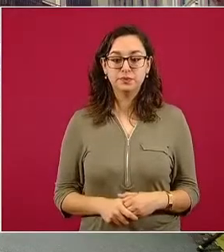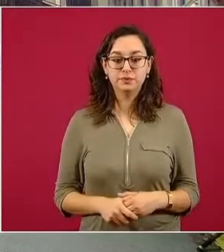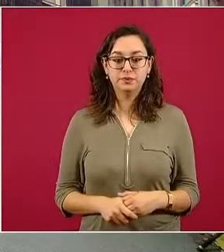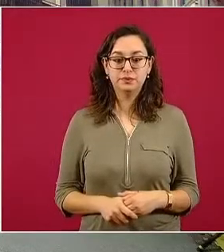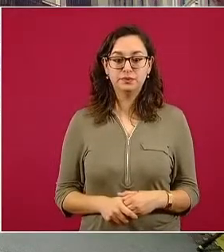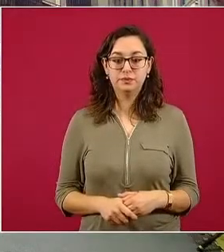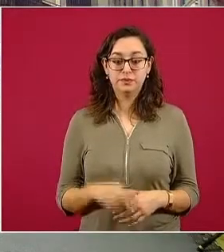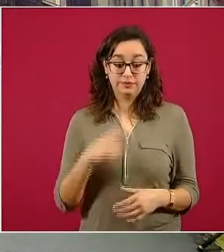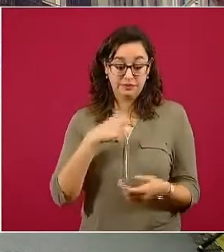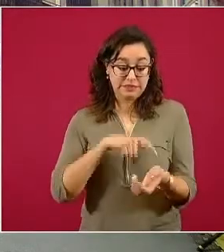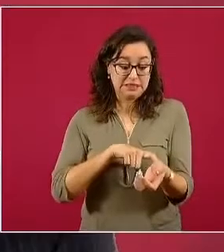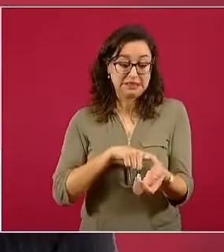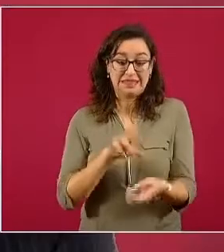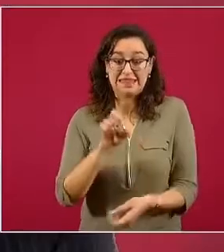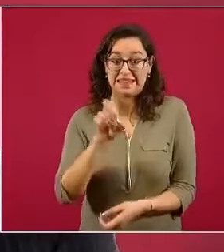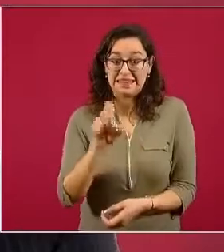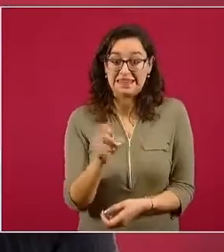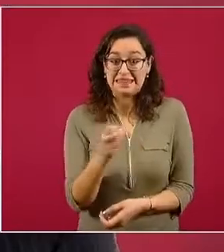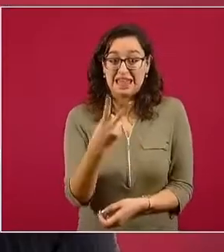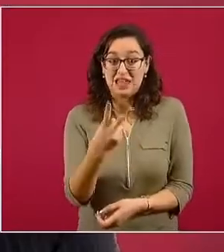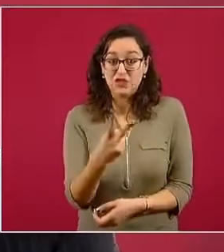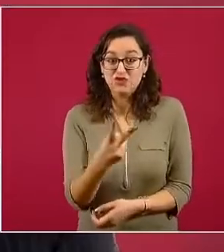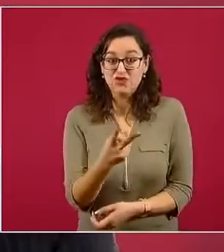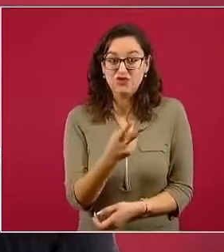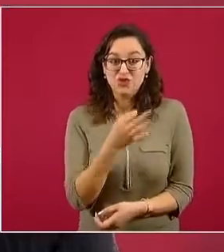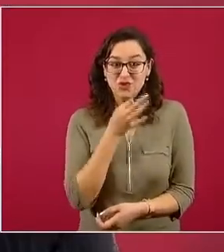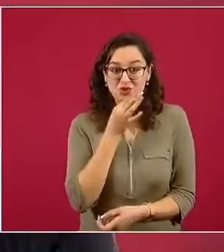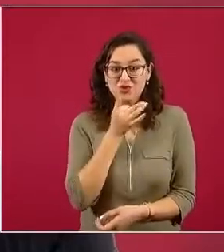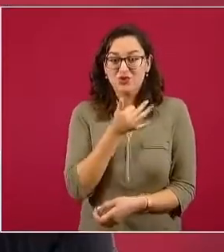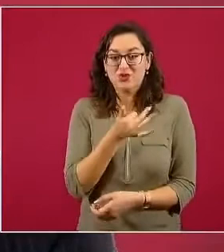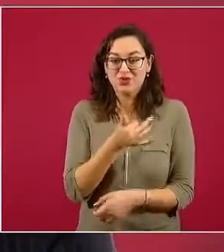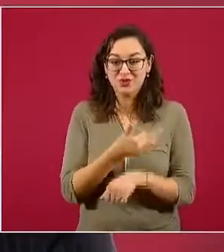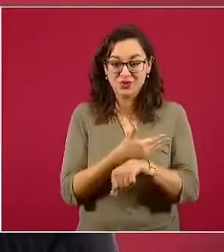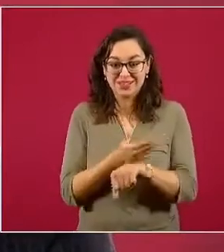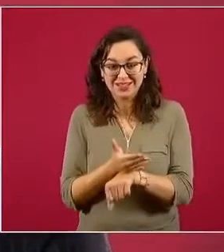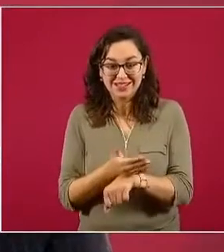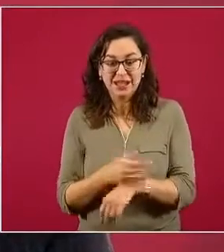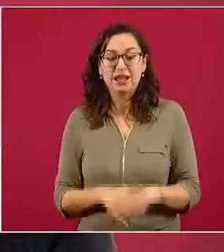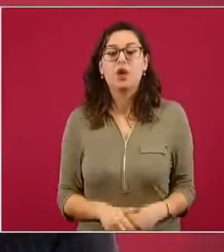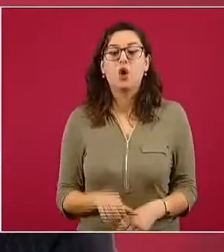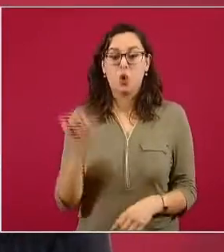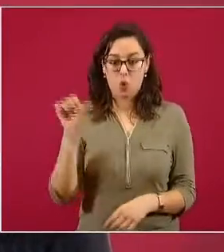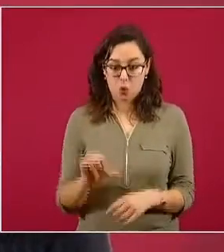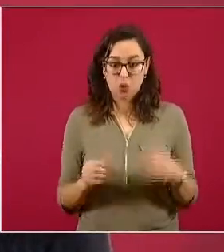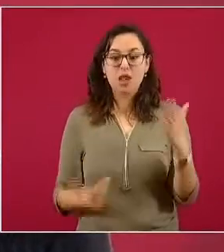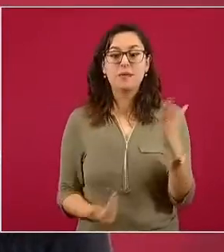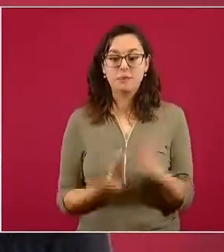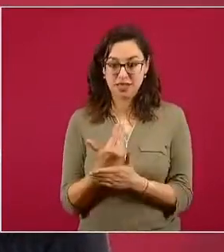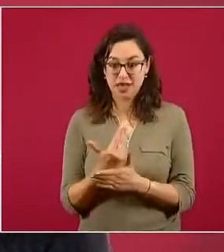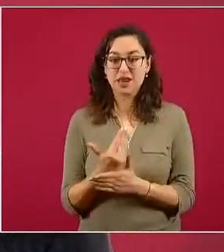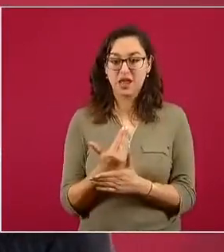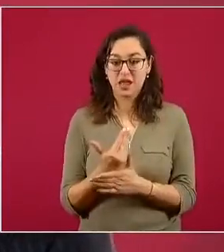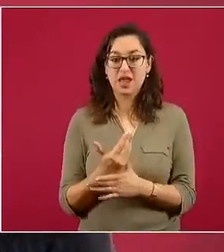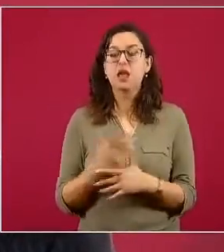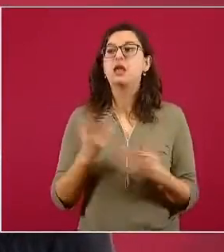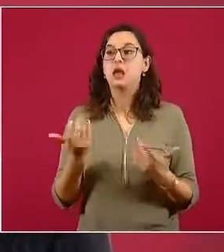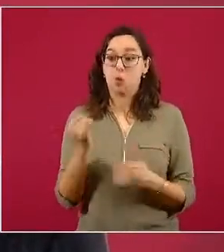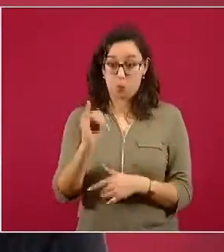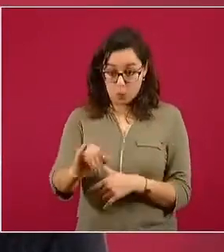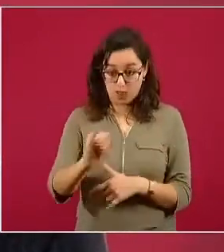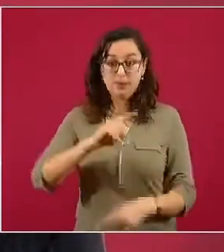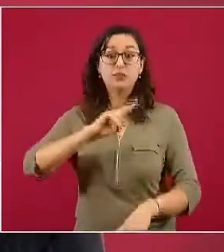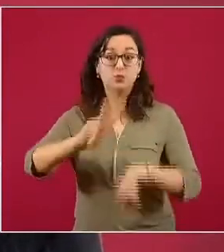Me quedan 32 segundos para responderlo, pero efectivamente esta mañana estuve en COFEPRIS, el jueves vuelvo a ir a COFEPRIS, recuerden que voy